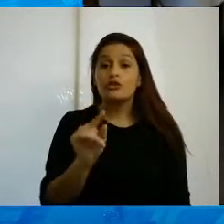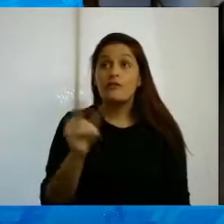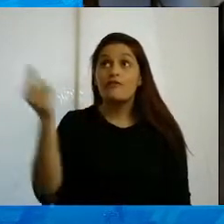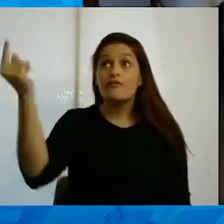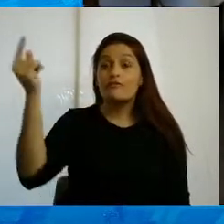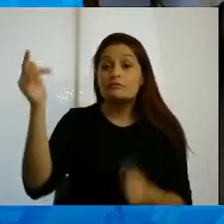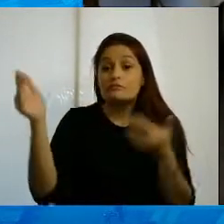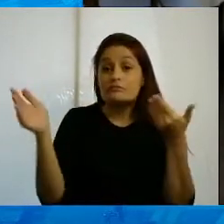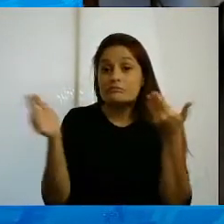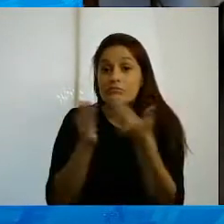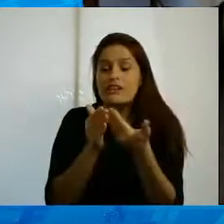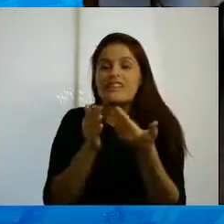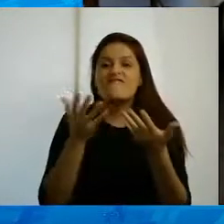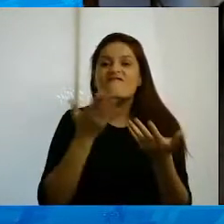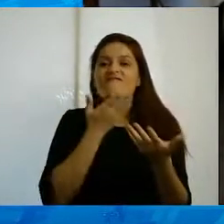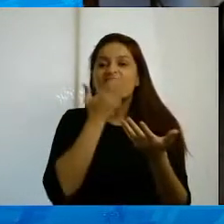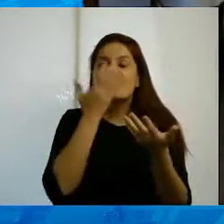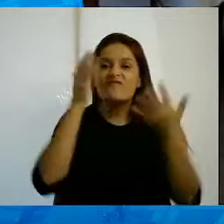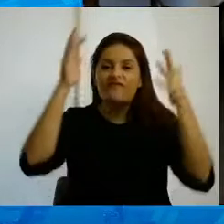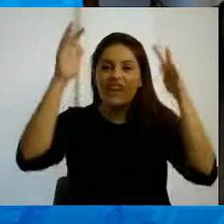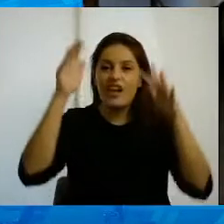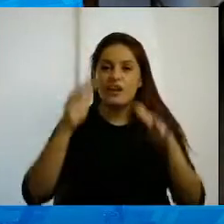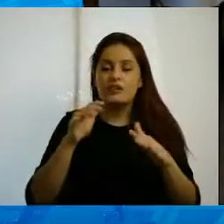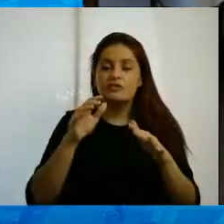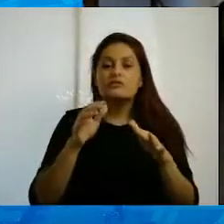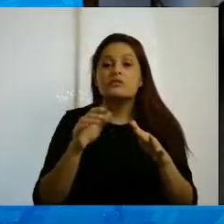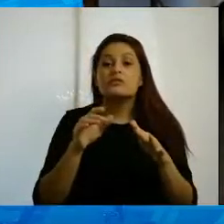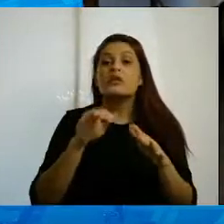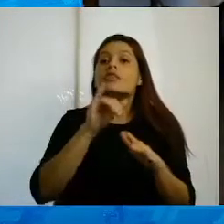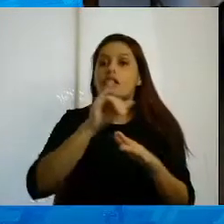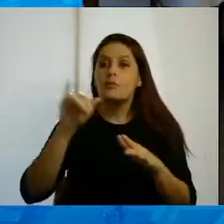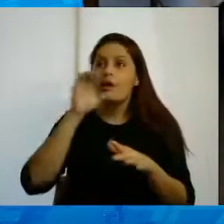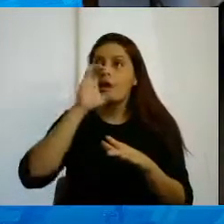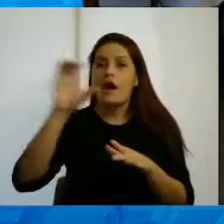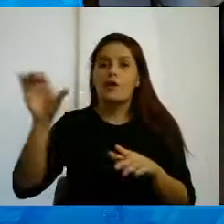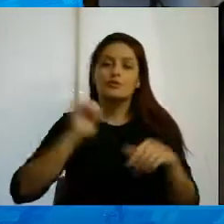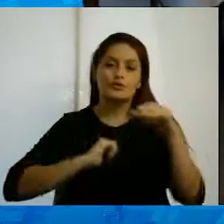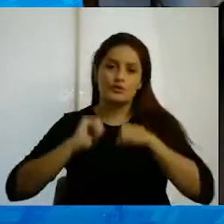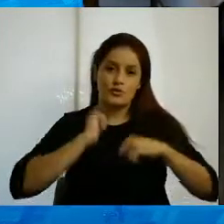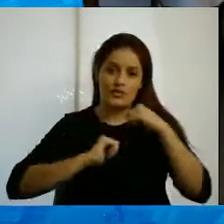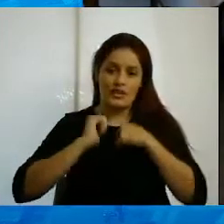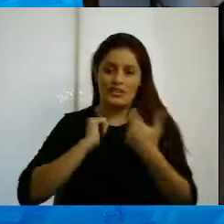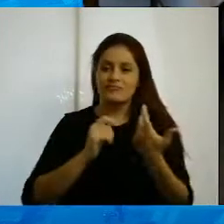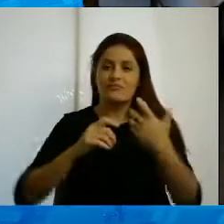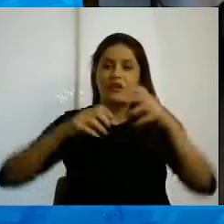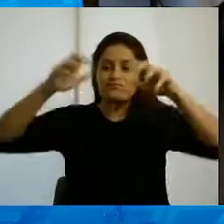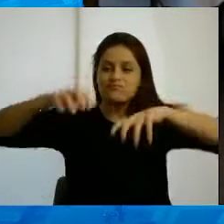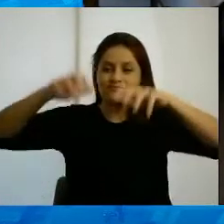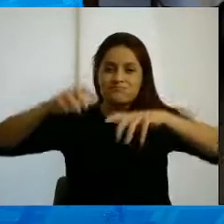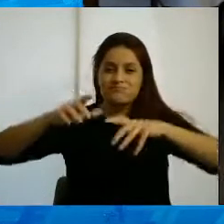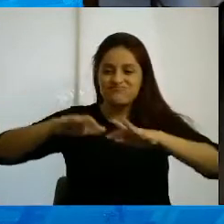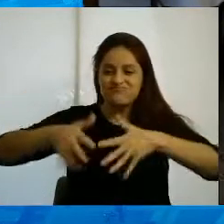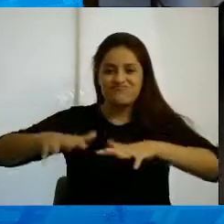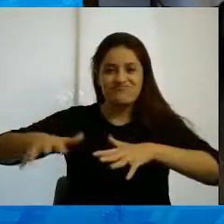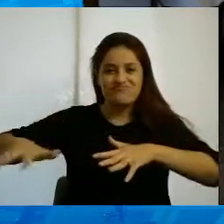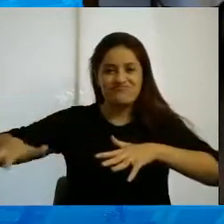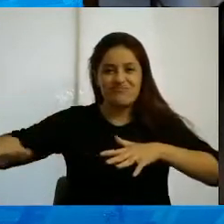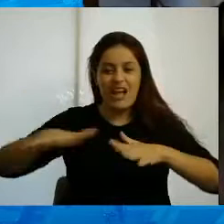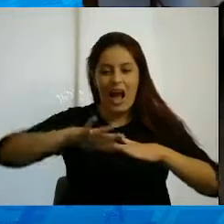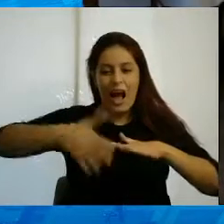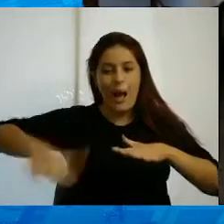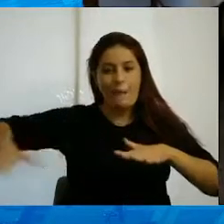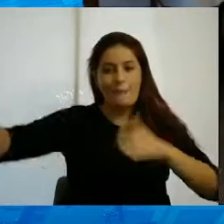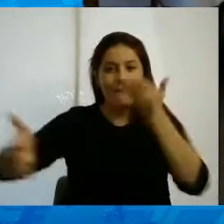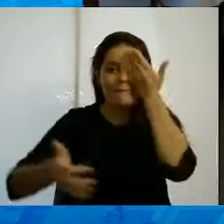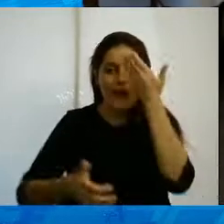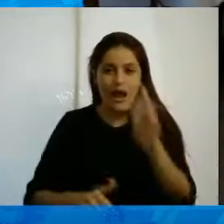invierno y la gente de los sectores rurales claramente lo sufren con el mal estado de los caminos. Y lo último, alcaldesa, en el